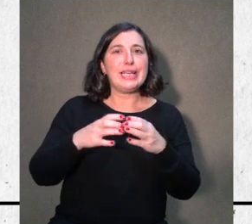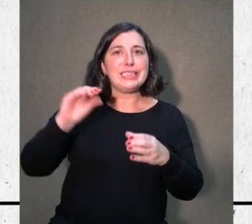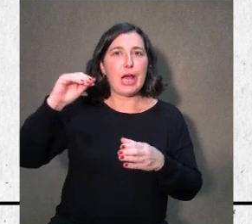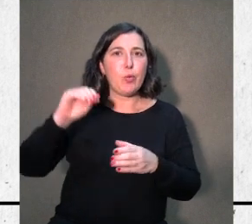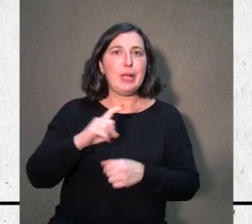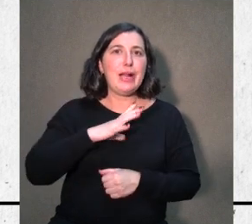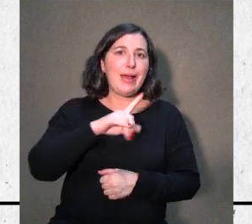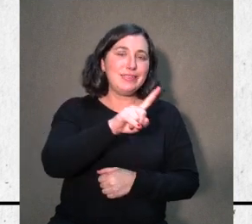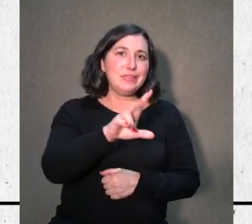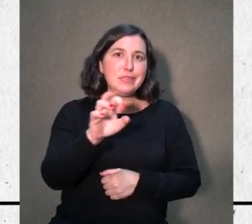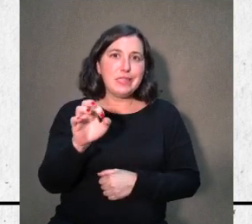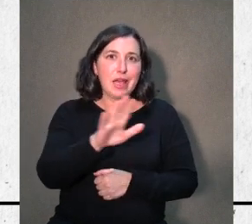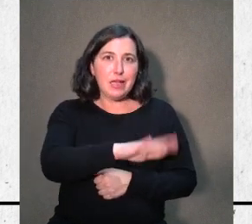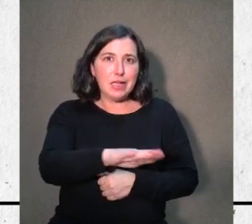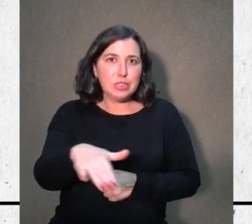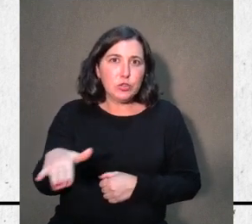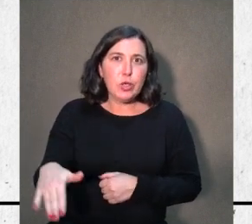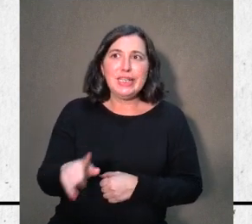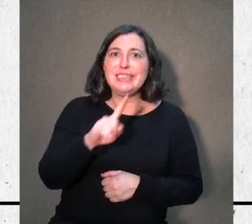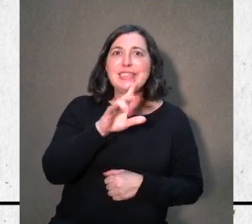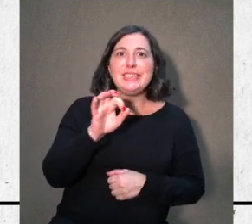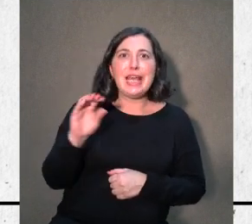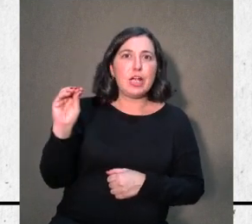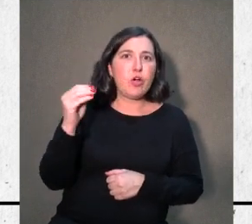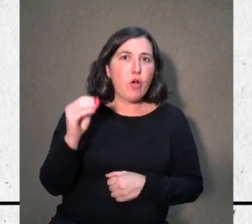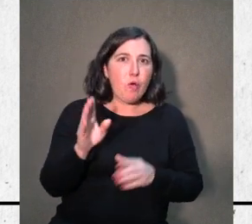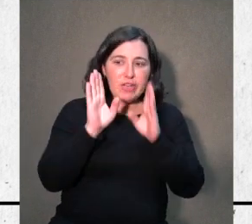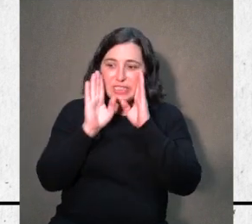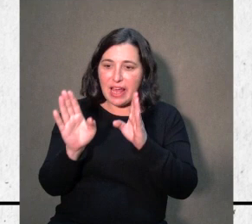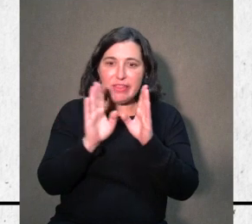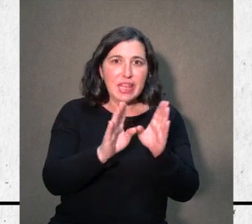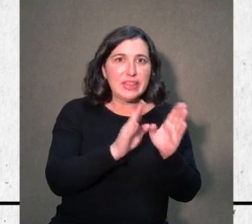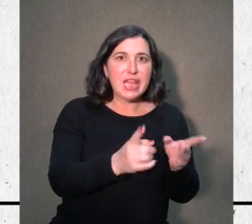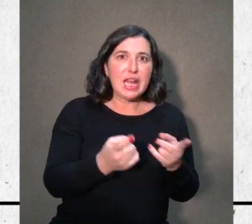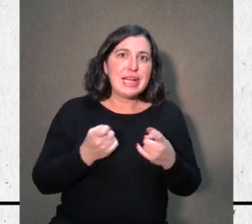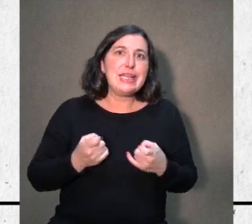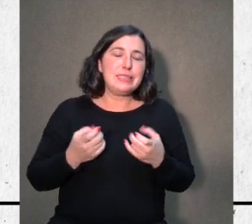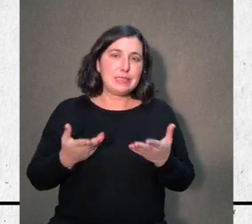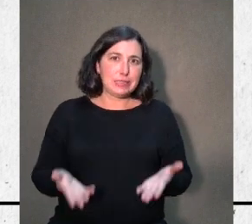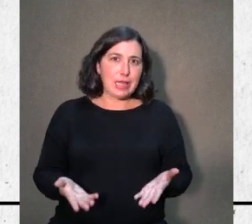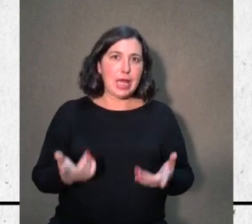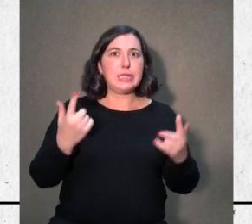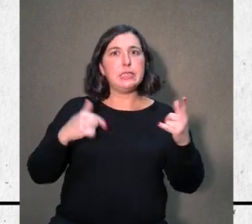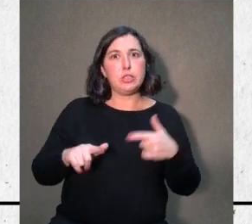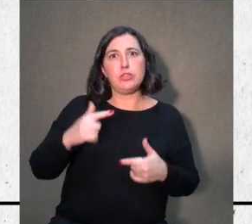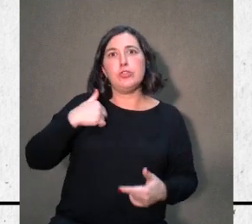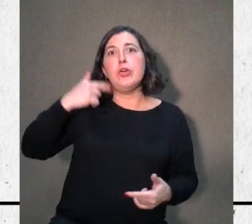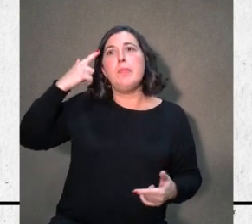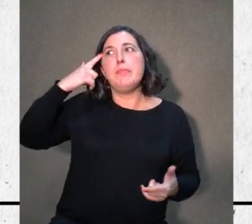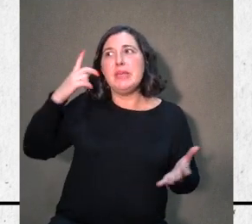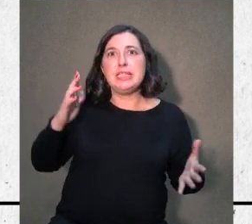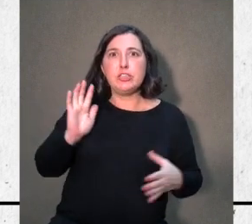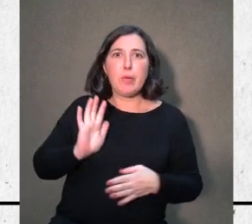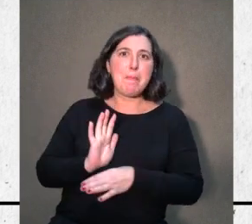orquesta juvenil tiene 100 integrantes y son 100 jóvenes que hay que atender y todas las necesidades que tiene. Así que para mí